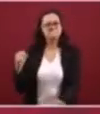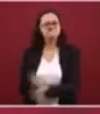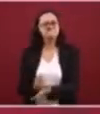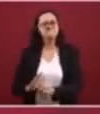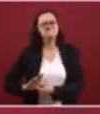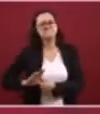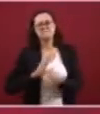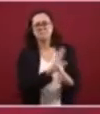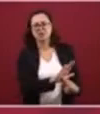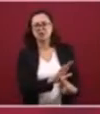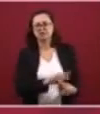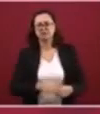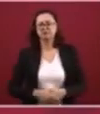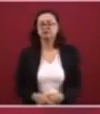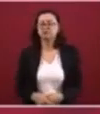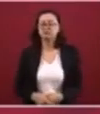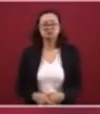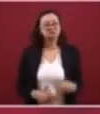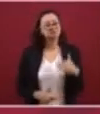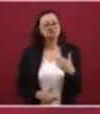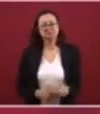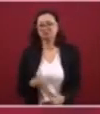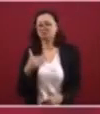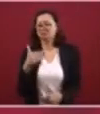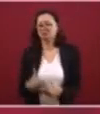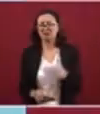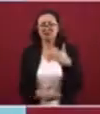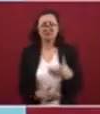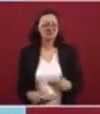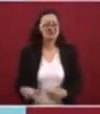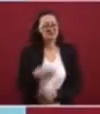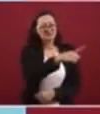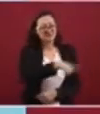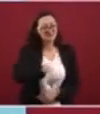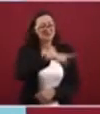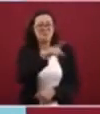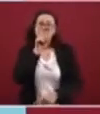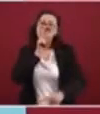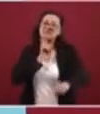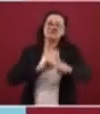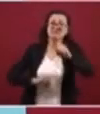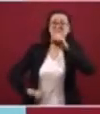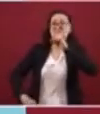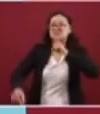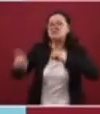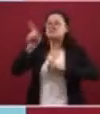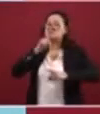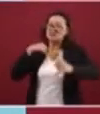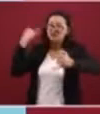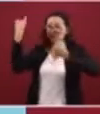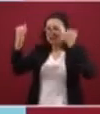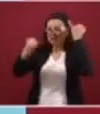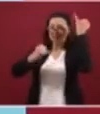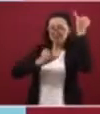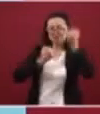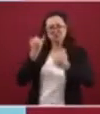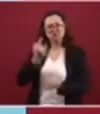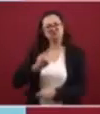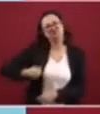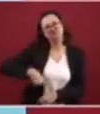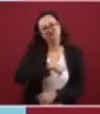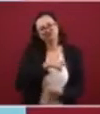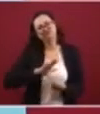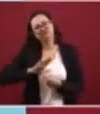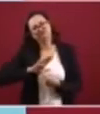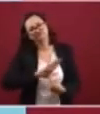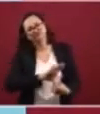vamos a estarle saliendo al paso a todas las campañas de